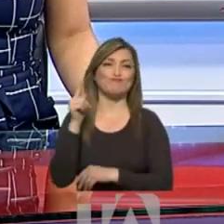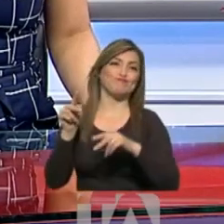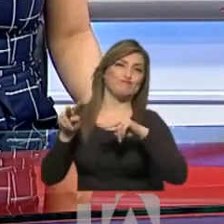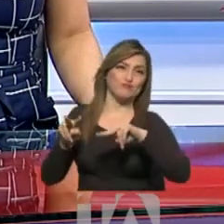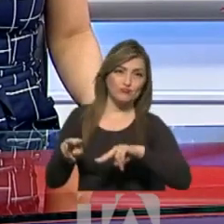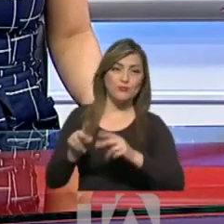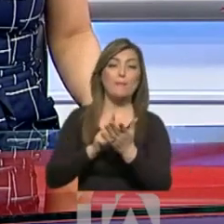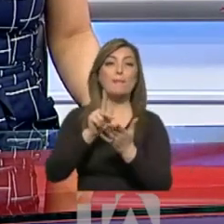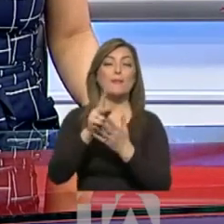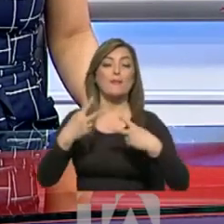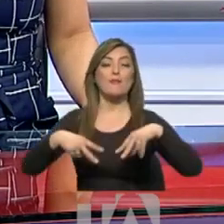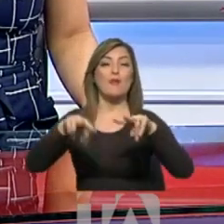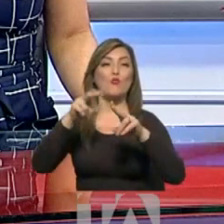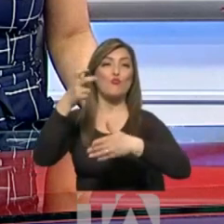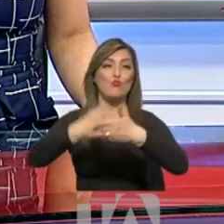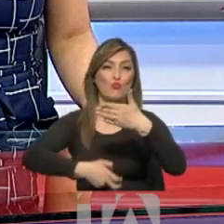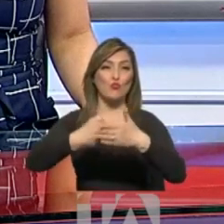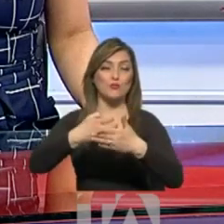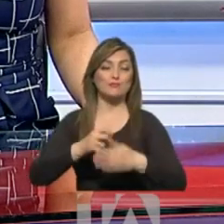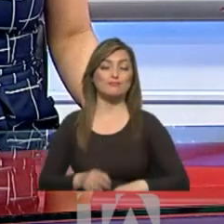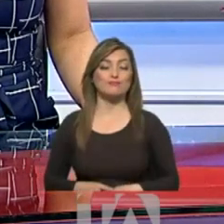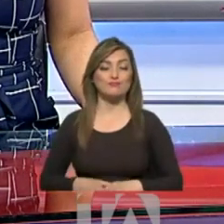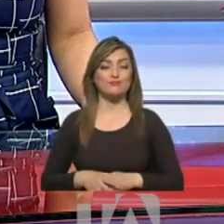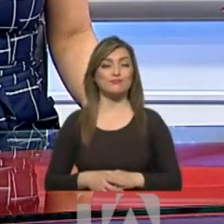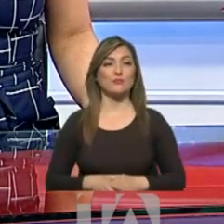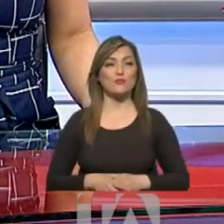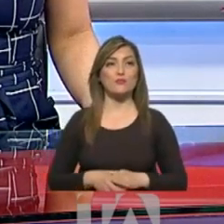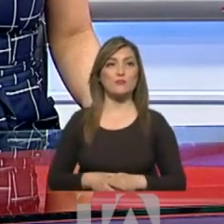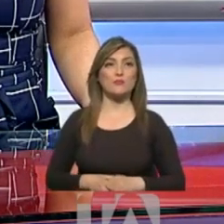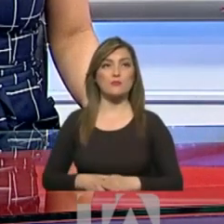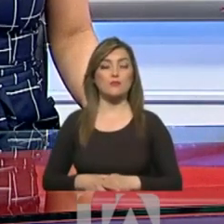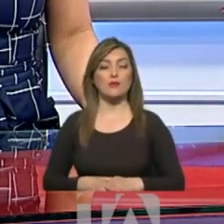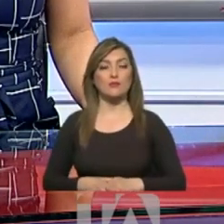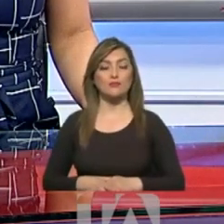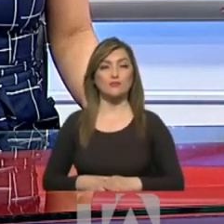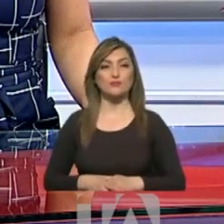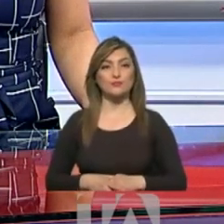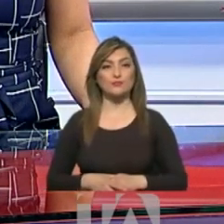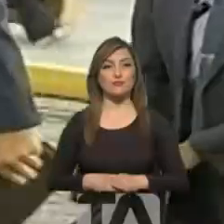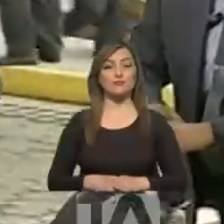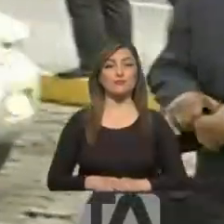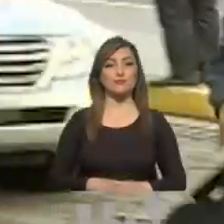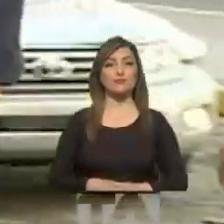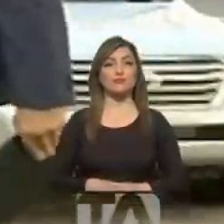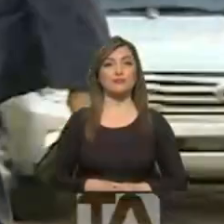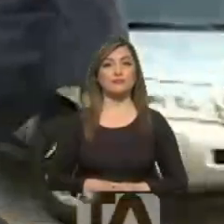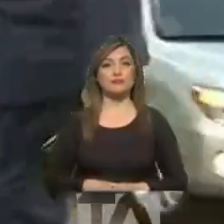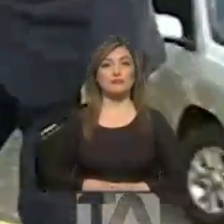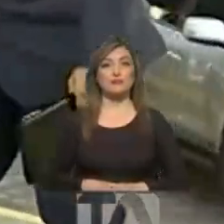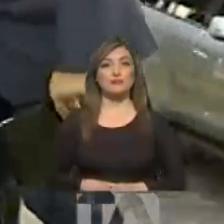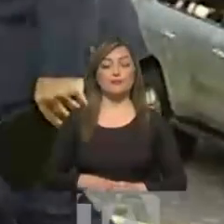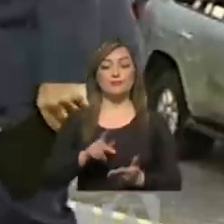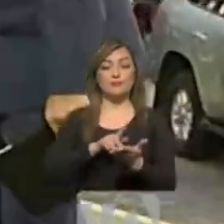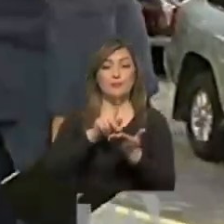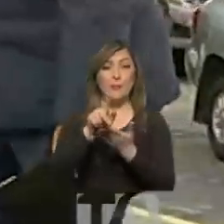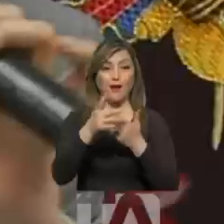que cancelen los montos fijados como reparación al Estado. Se advierten medidas forzosas. No solo deben pagar